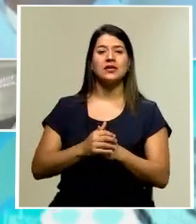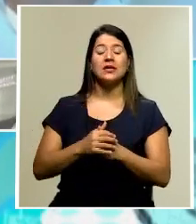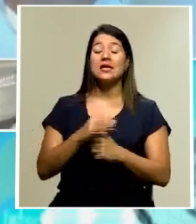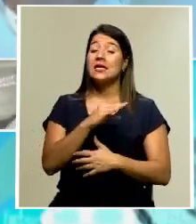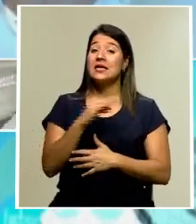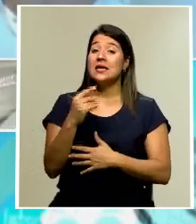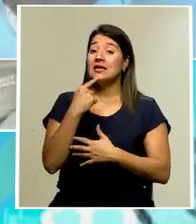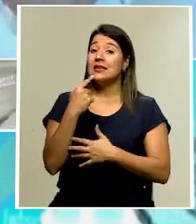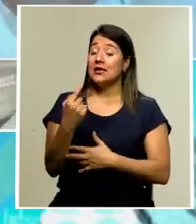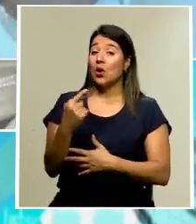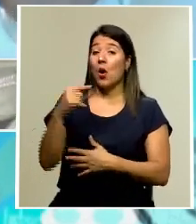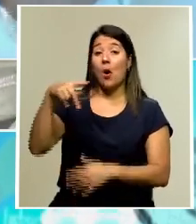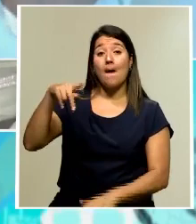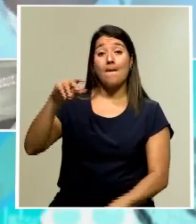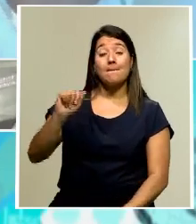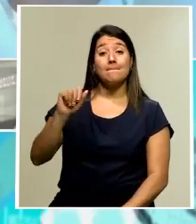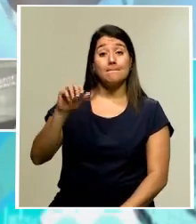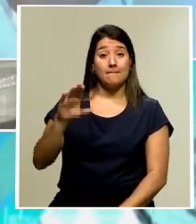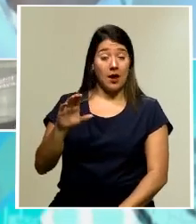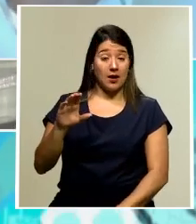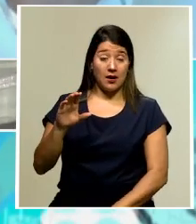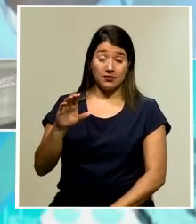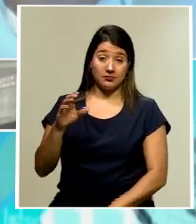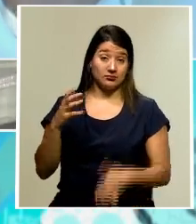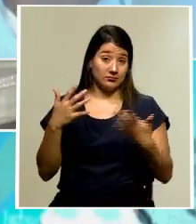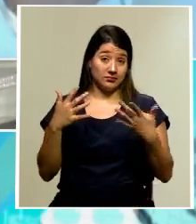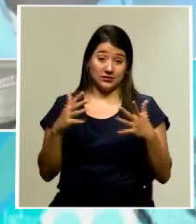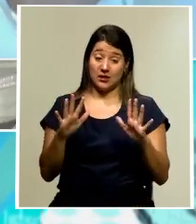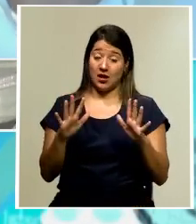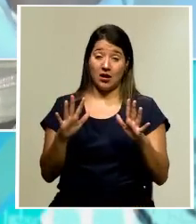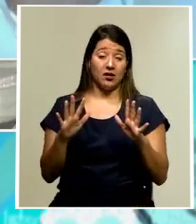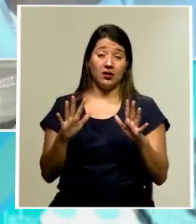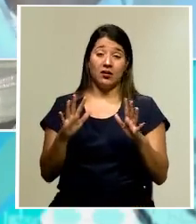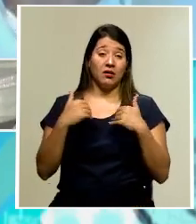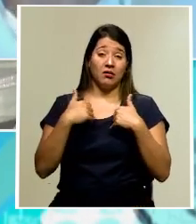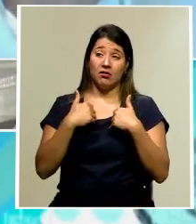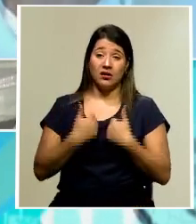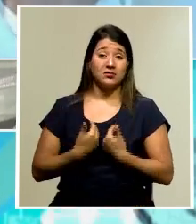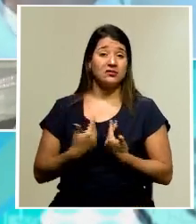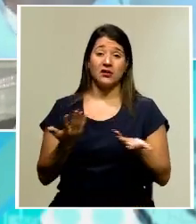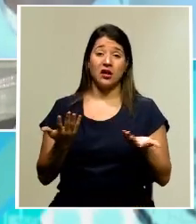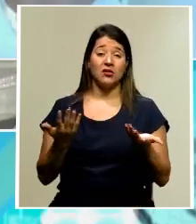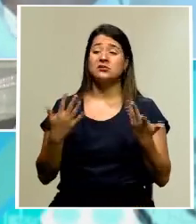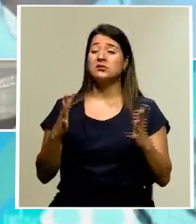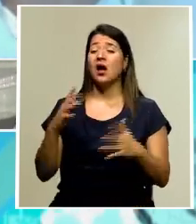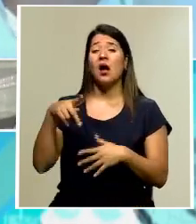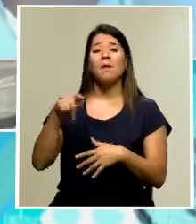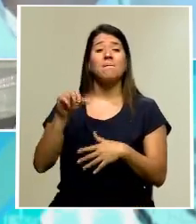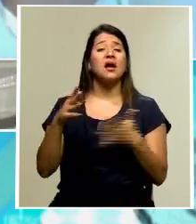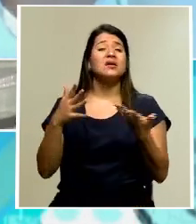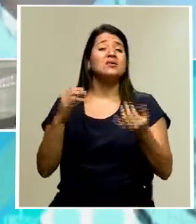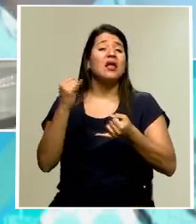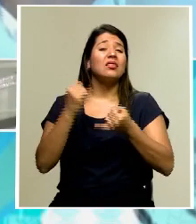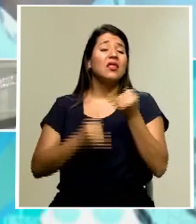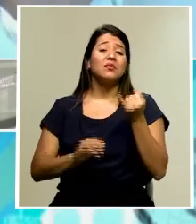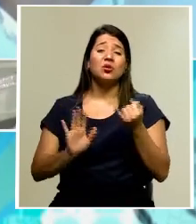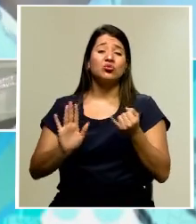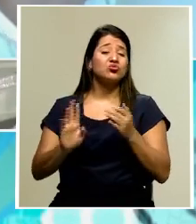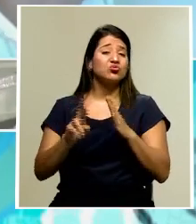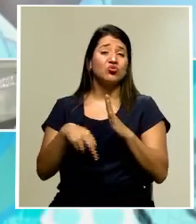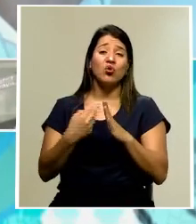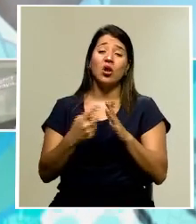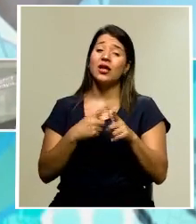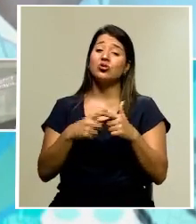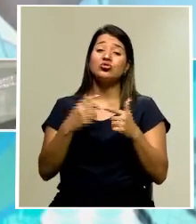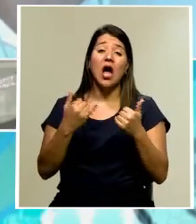efectivamente el PAC, ¿verdad?, está de alguna manera desgastado, está ya terminó prácticamente su función y que le corresponde